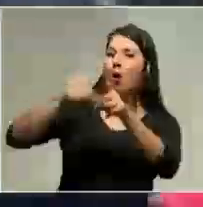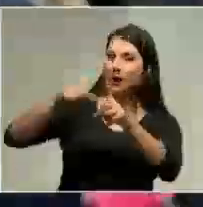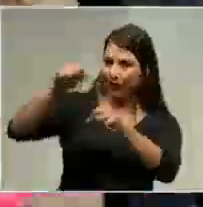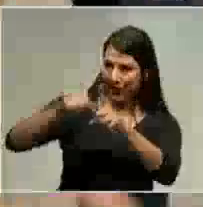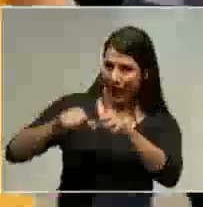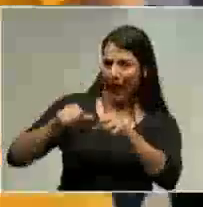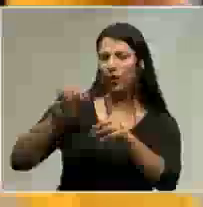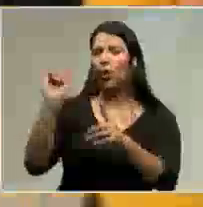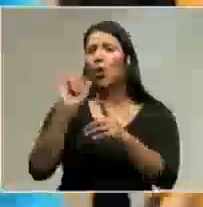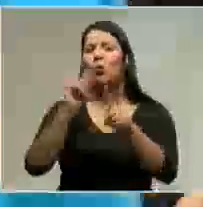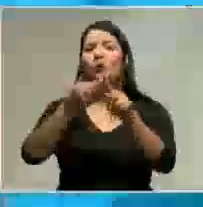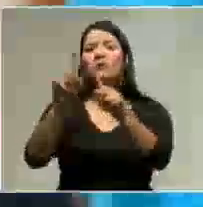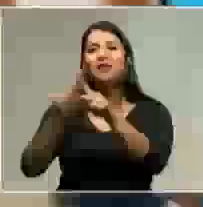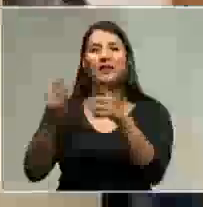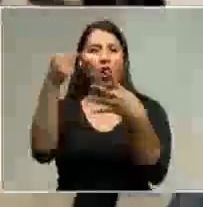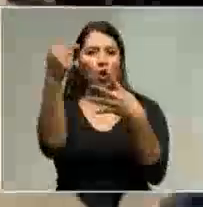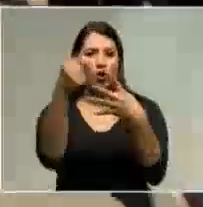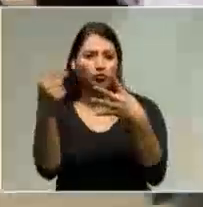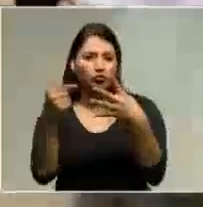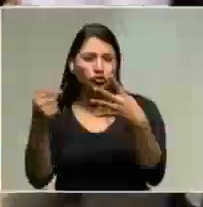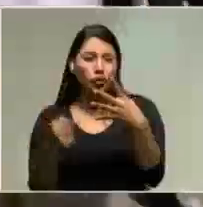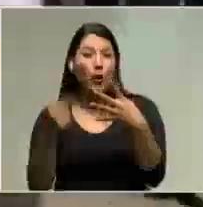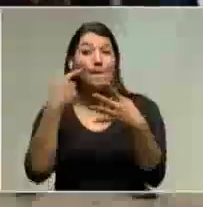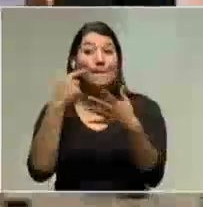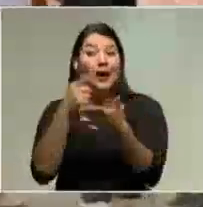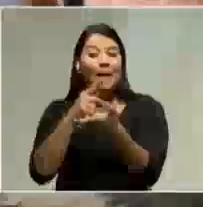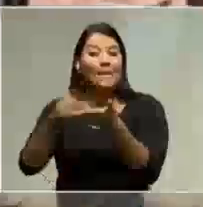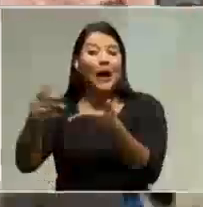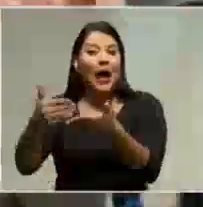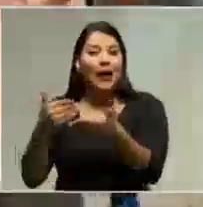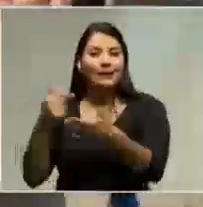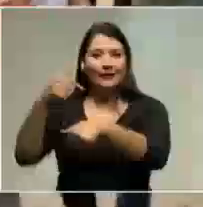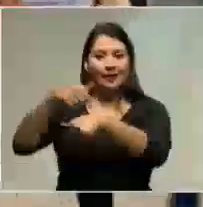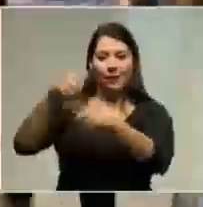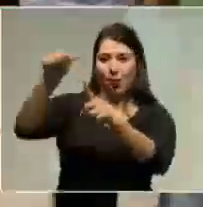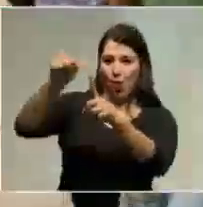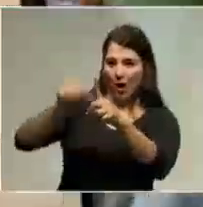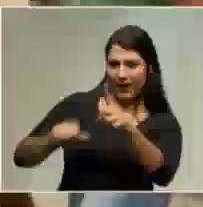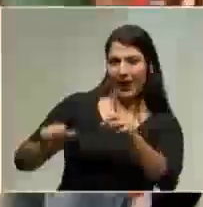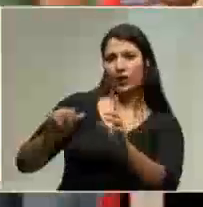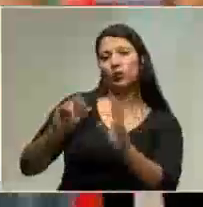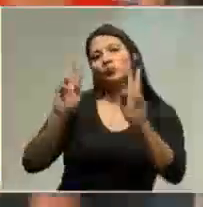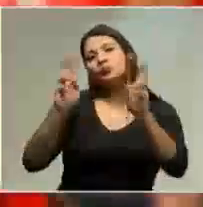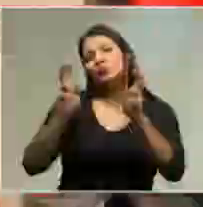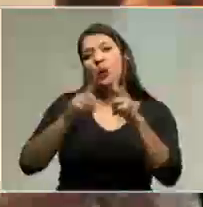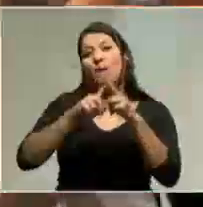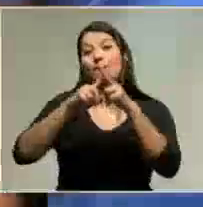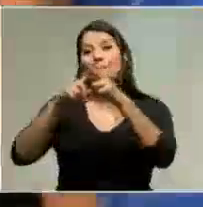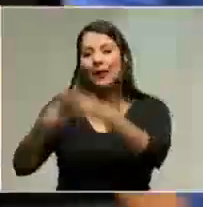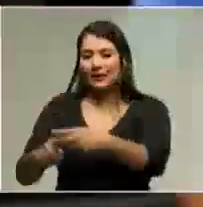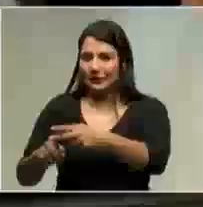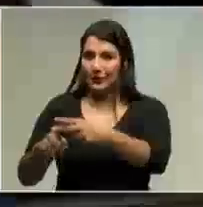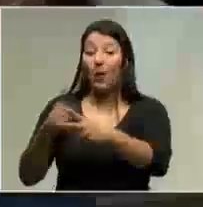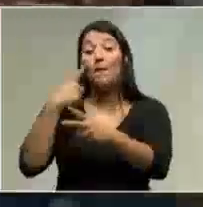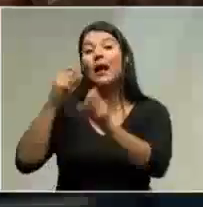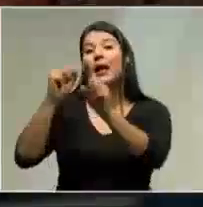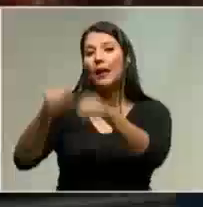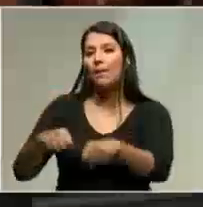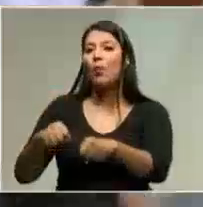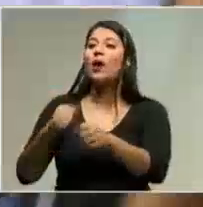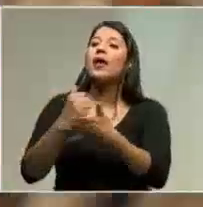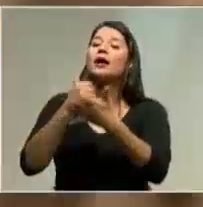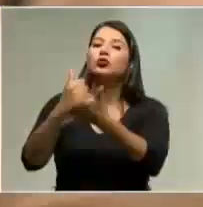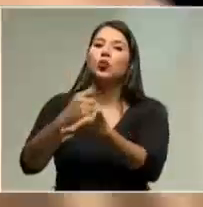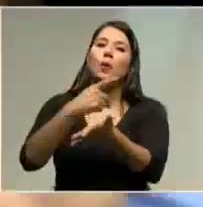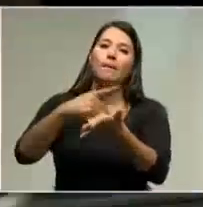algunas alternativas de adelanto de aguinaldo o bien créditos que puedan ayudarle a pagar el